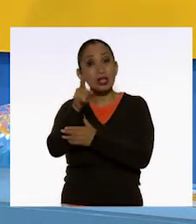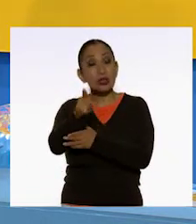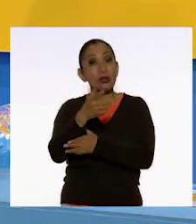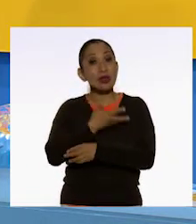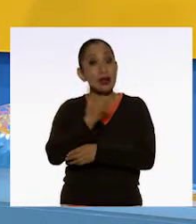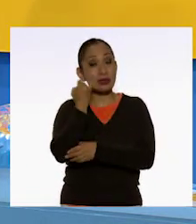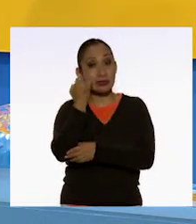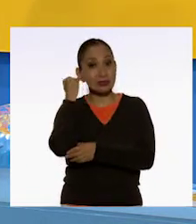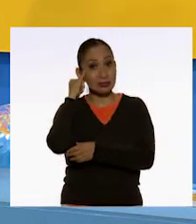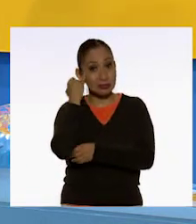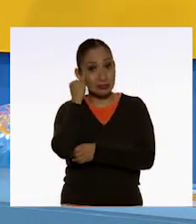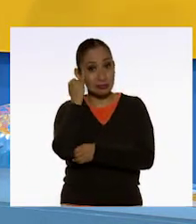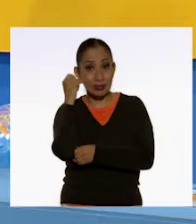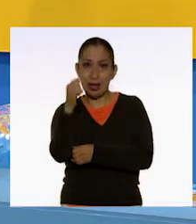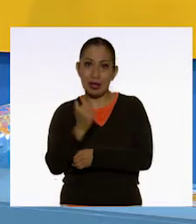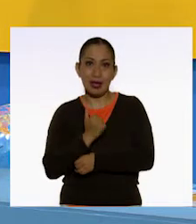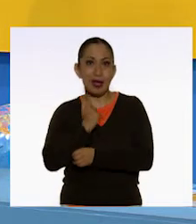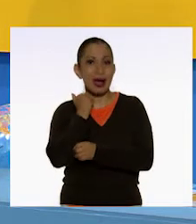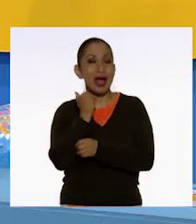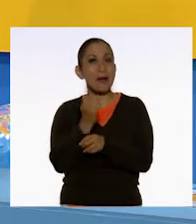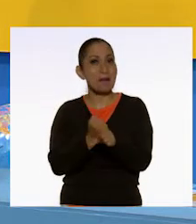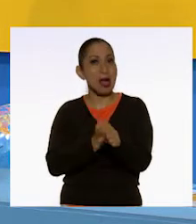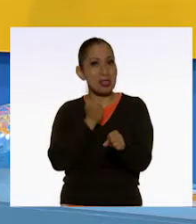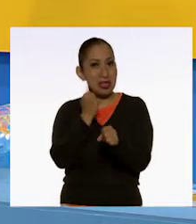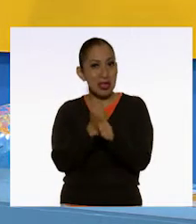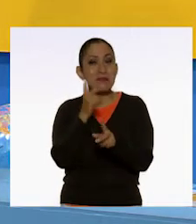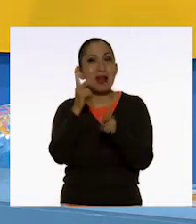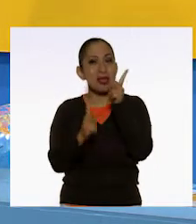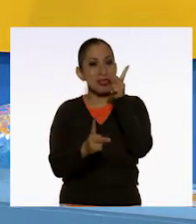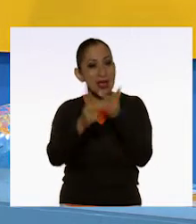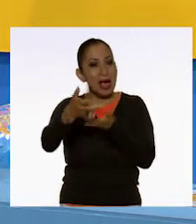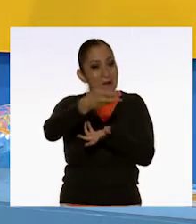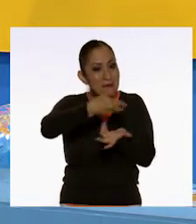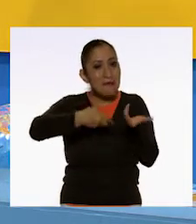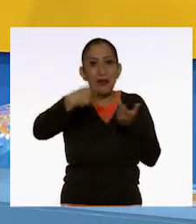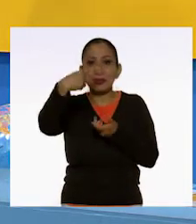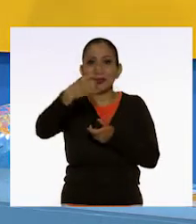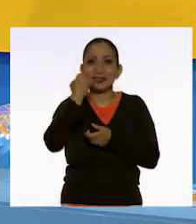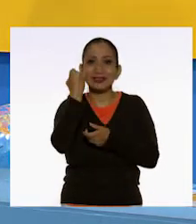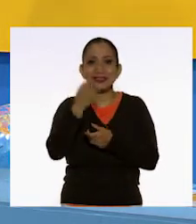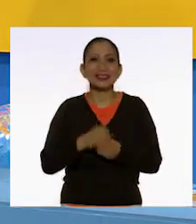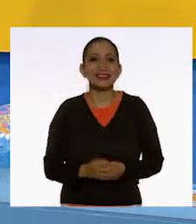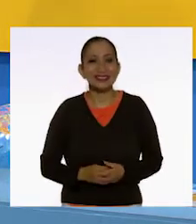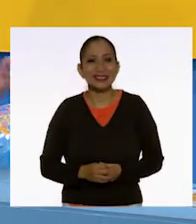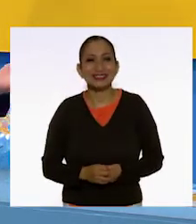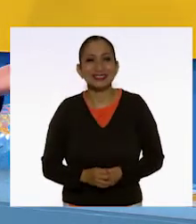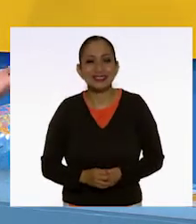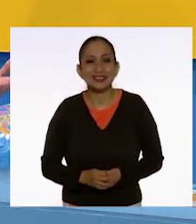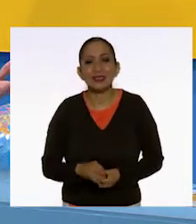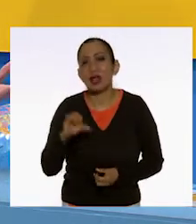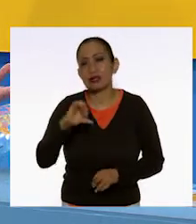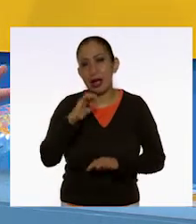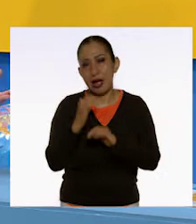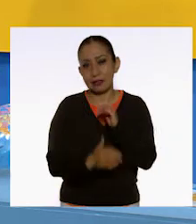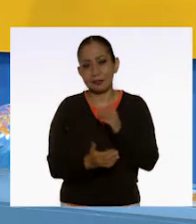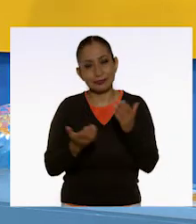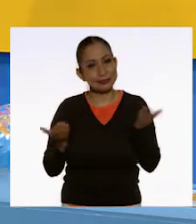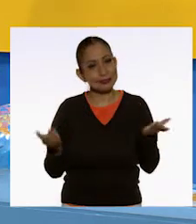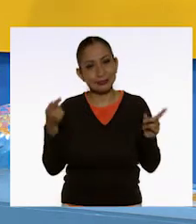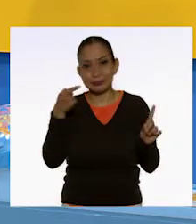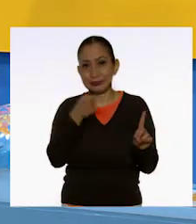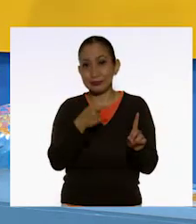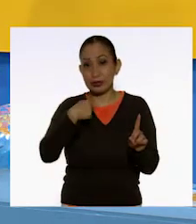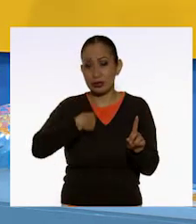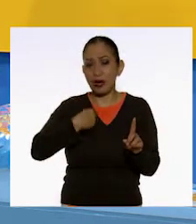una lengua indígena, aprovecha este momento para practicarla y platica con tu familia en tu lengua materna. Por hoy hemos terminado con